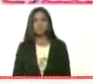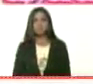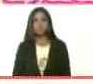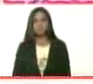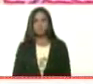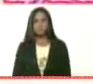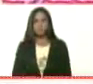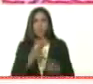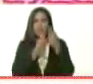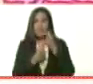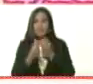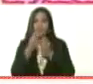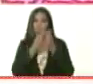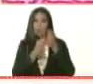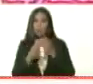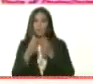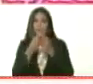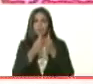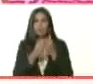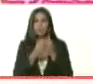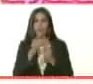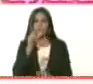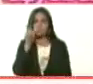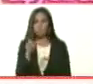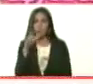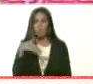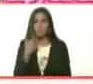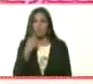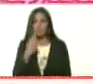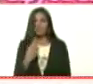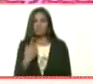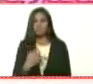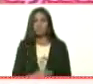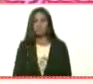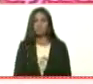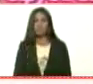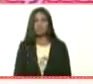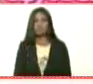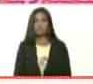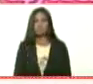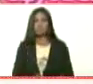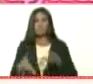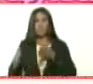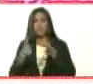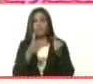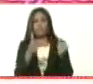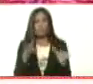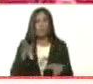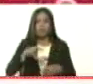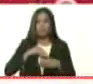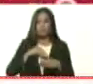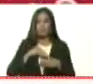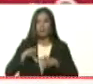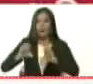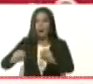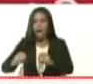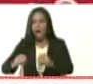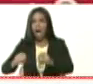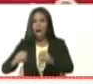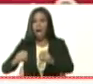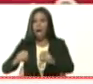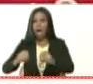En la economía, alguien podría decir que el camino es adoptar el capitalismo